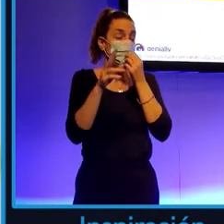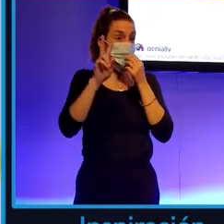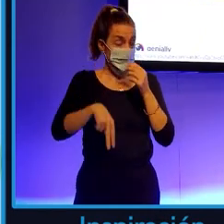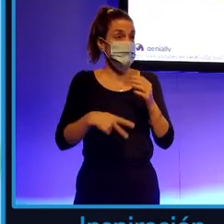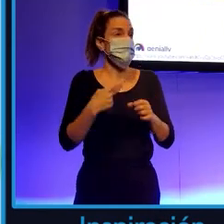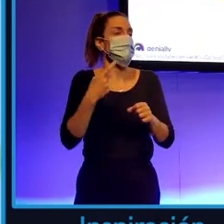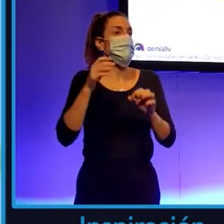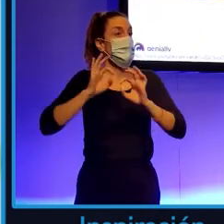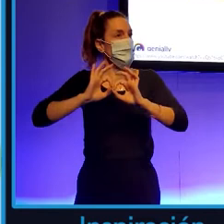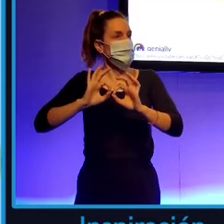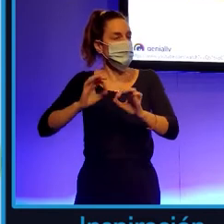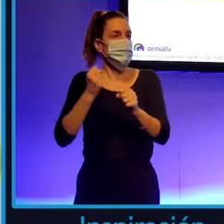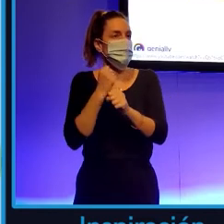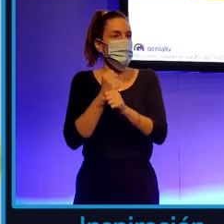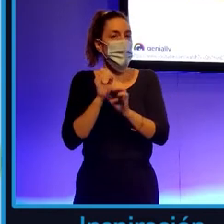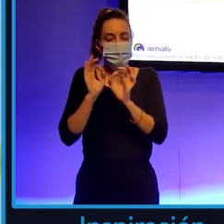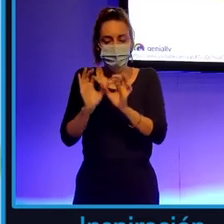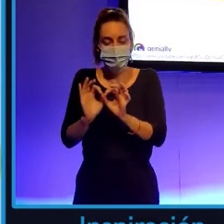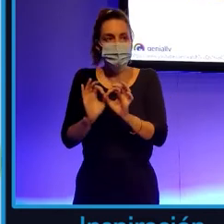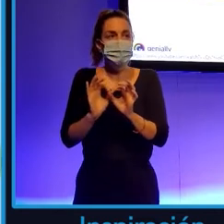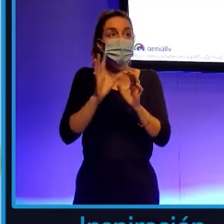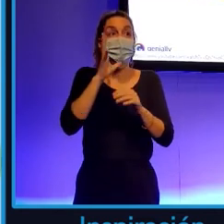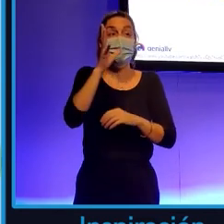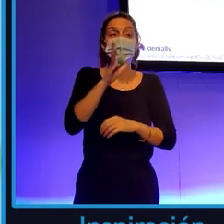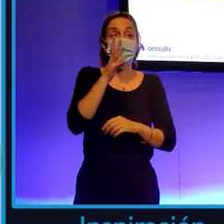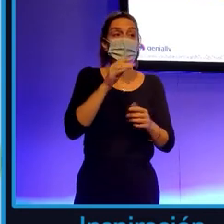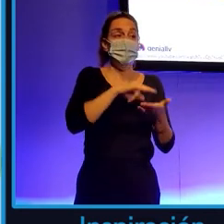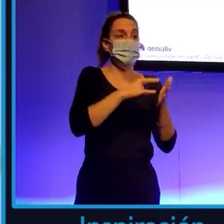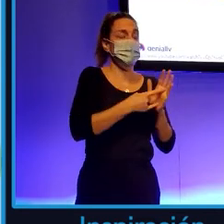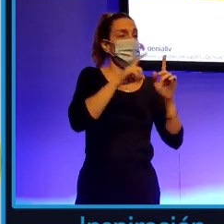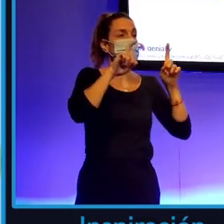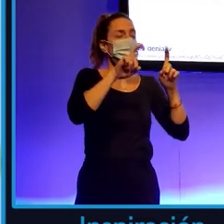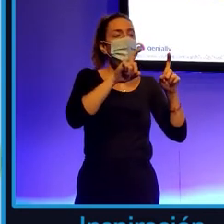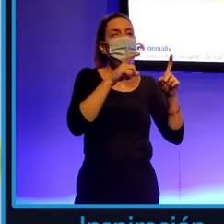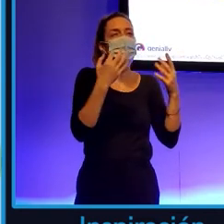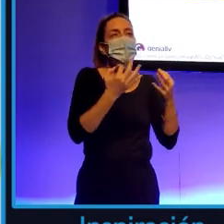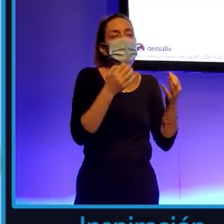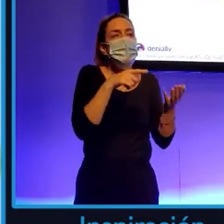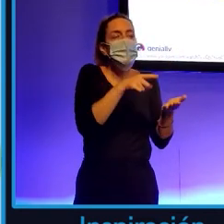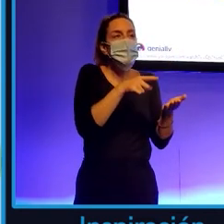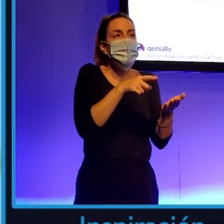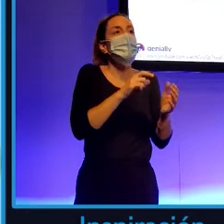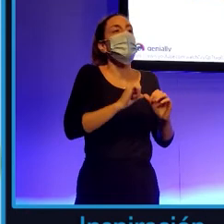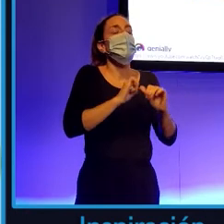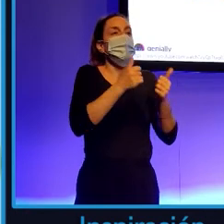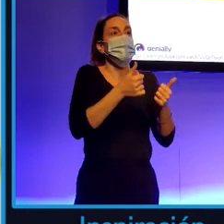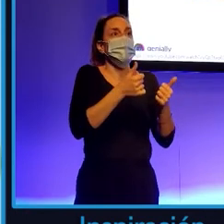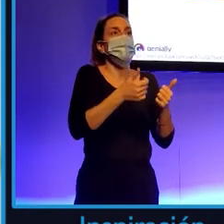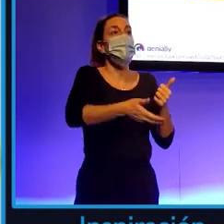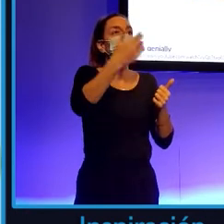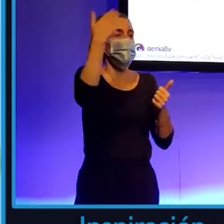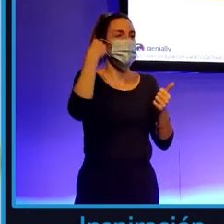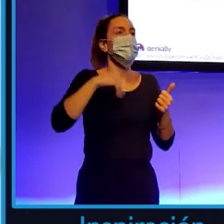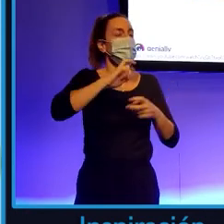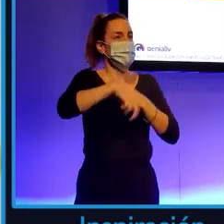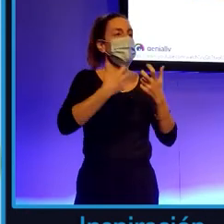porque realmente nuestro sistema educativo comienza precisamente con la revolución industrial